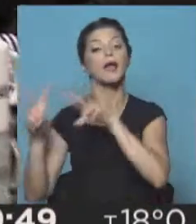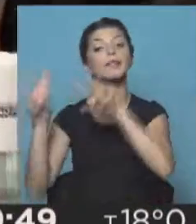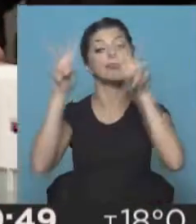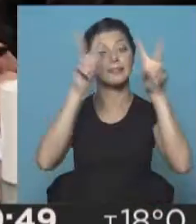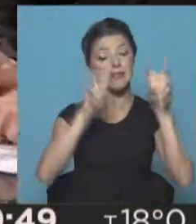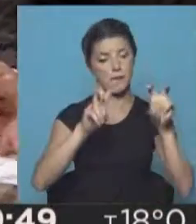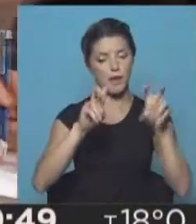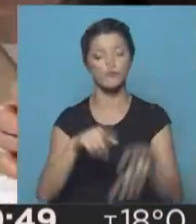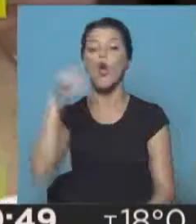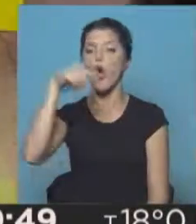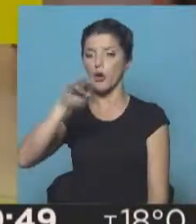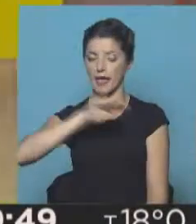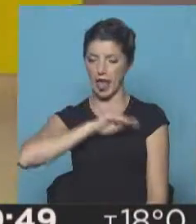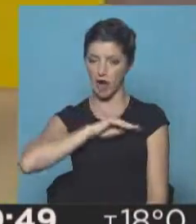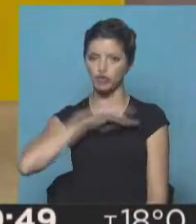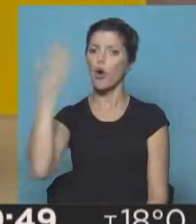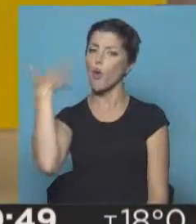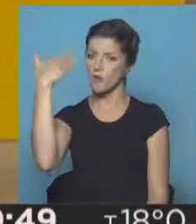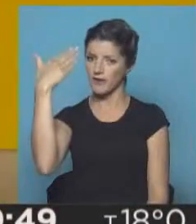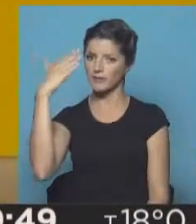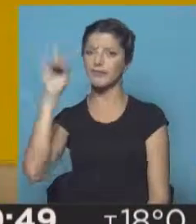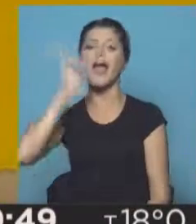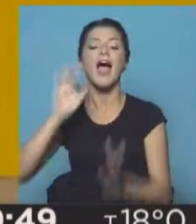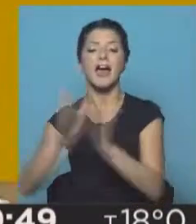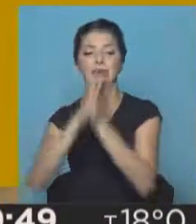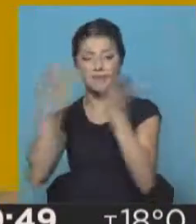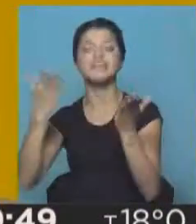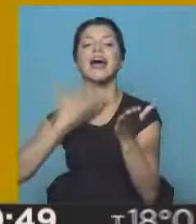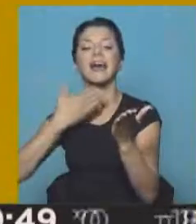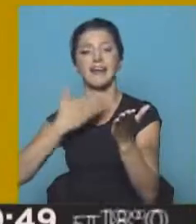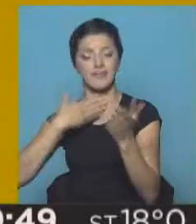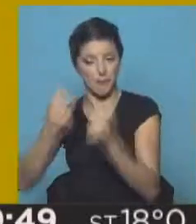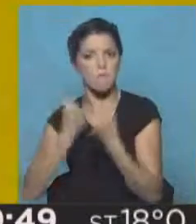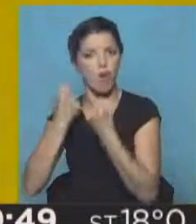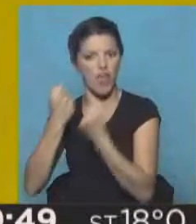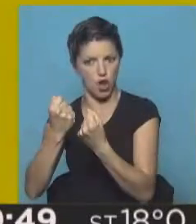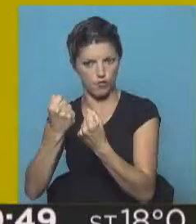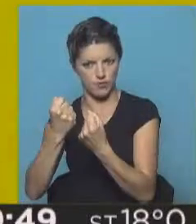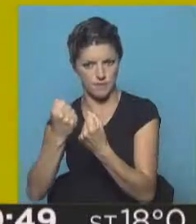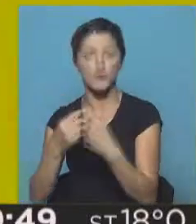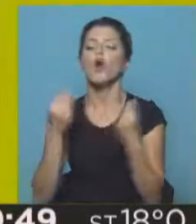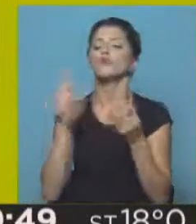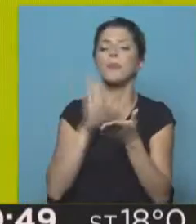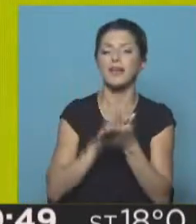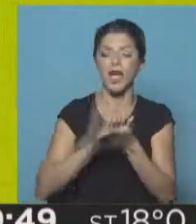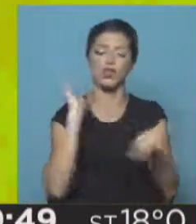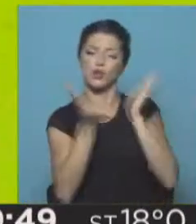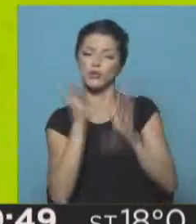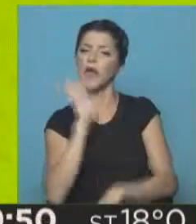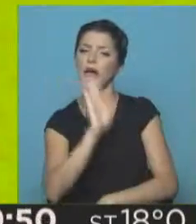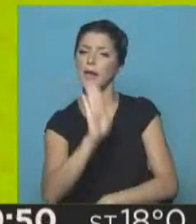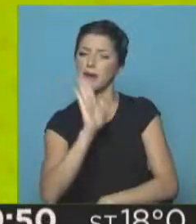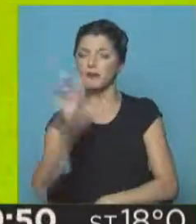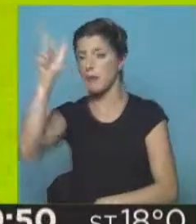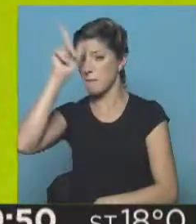Hoy hubo un acto y una conferencia de prensa de la revista La Garganta Poderosa. Fue después de las torturas y amenazas cometidas por